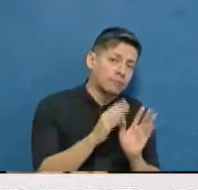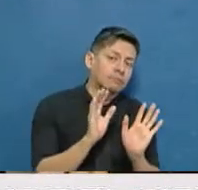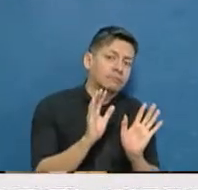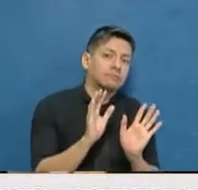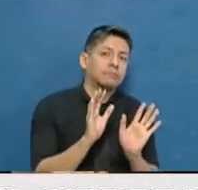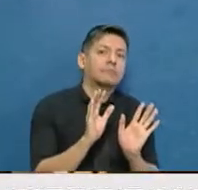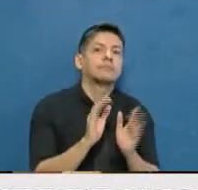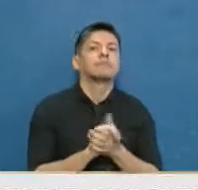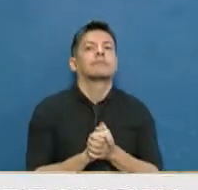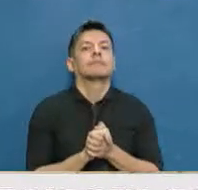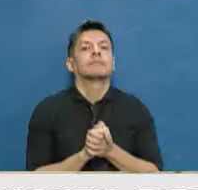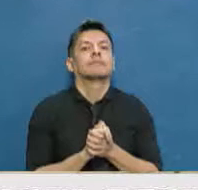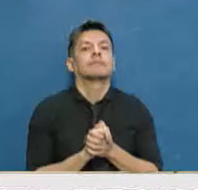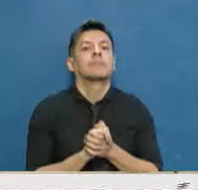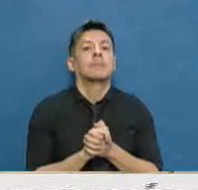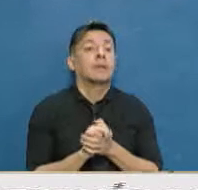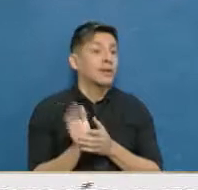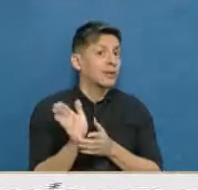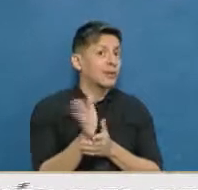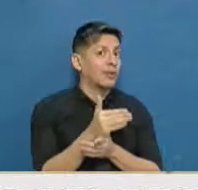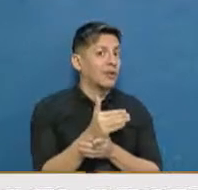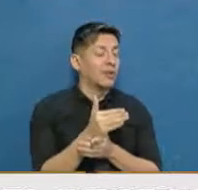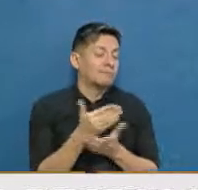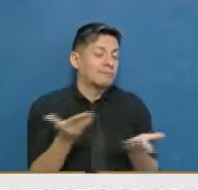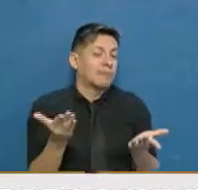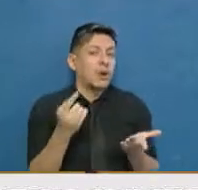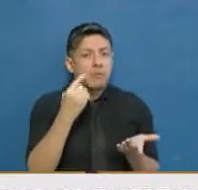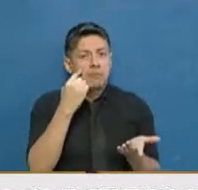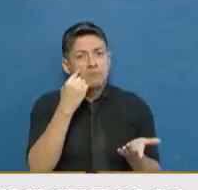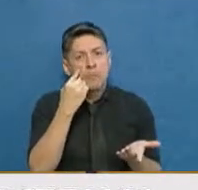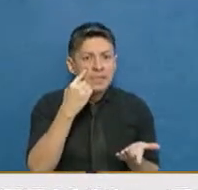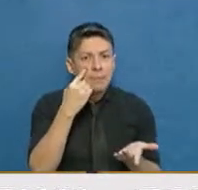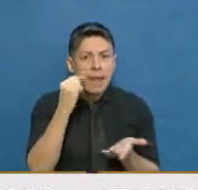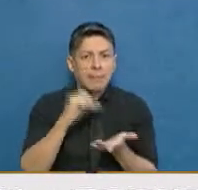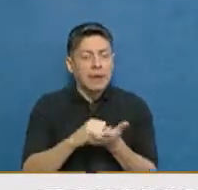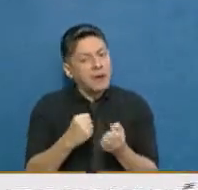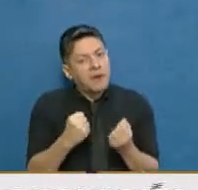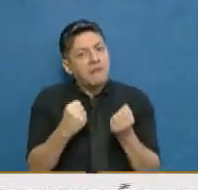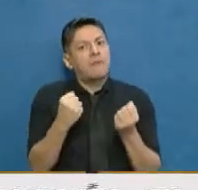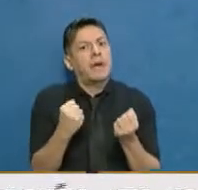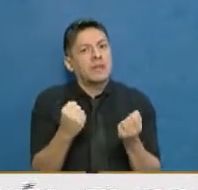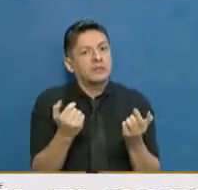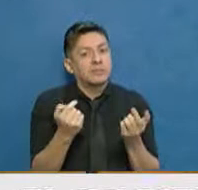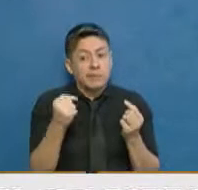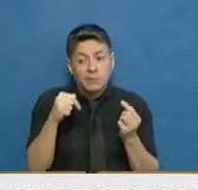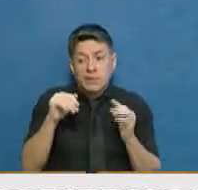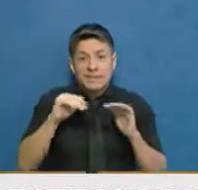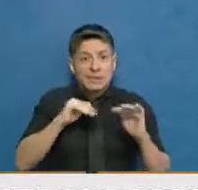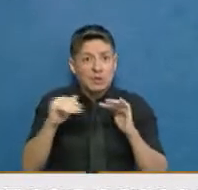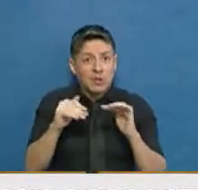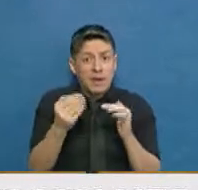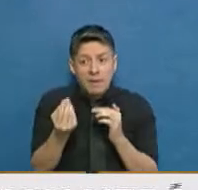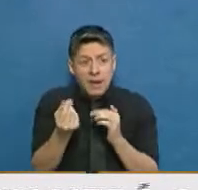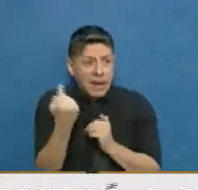esto representa el mejor esfuerzo que puede hacer el municipio en un contexto de caída de la